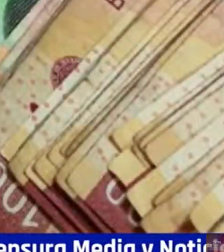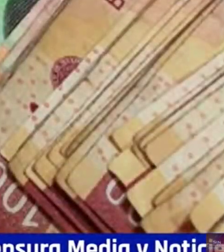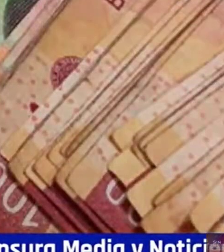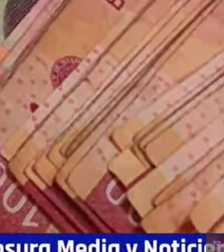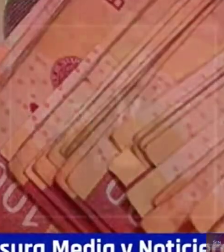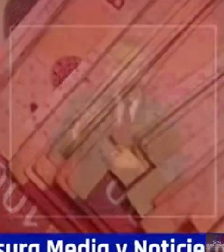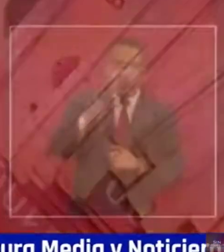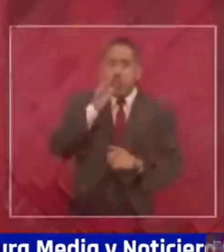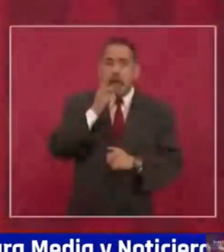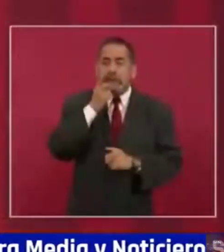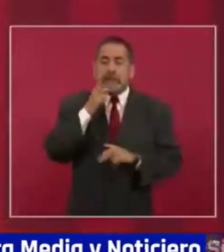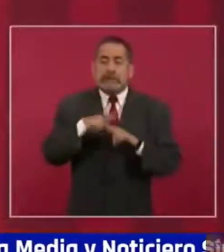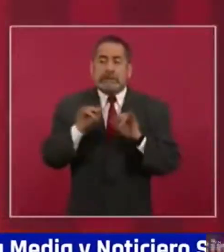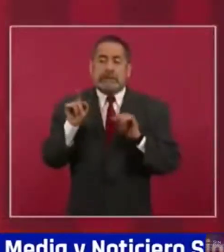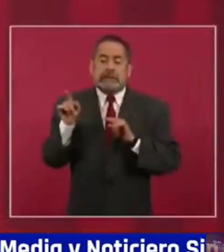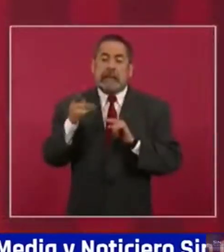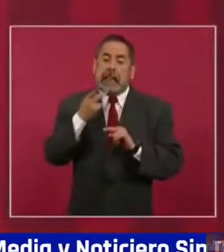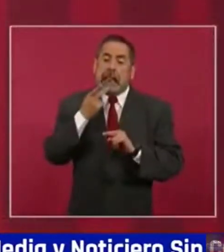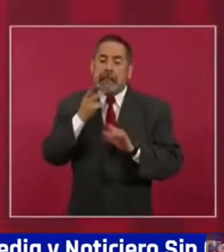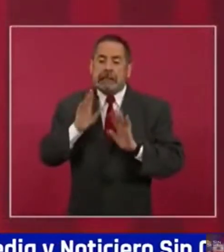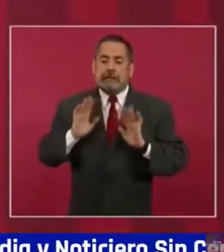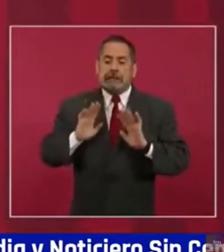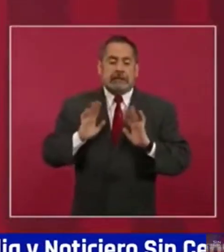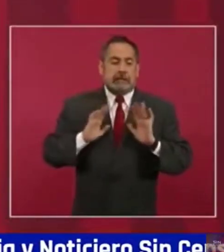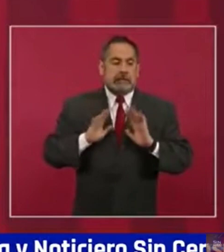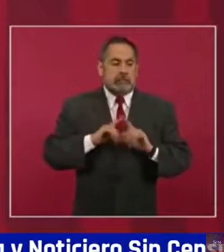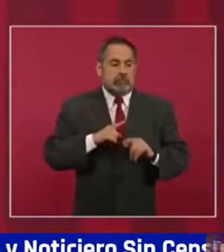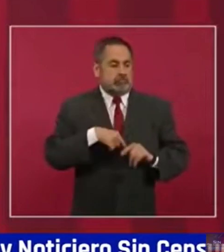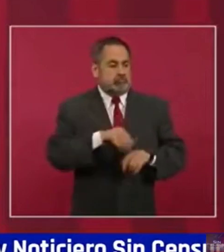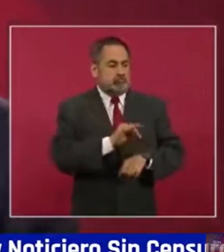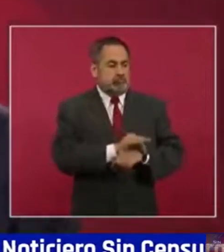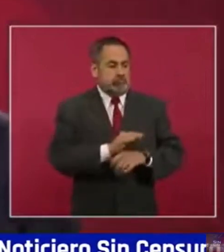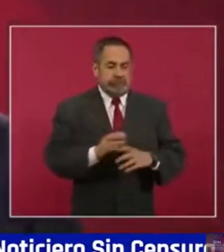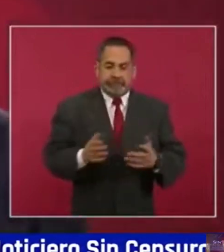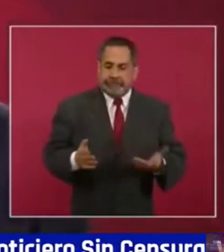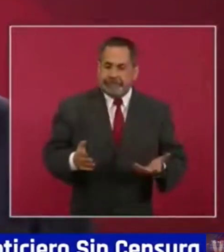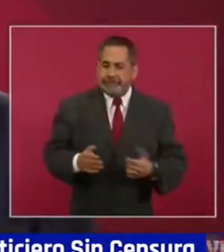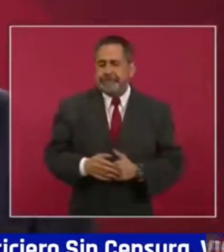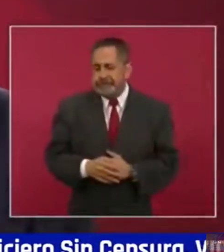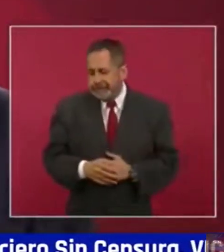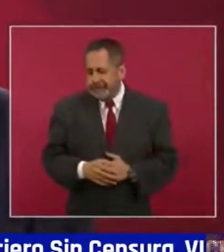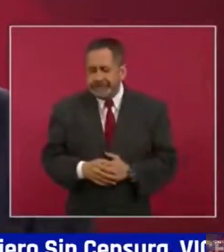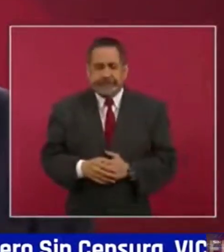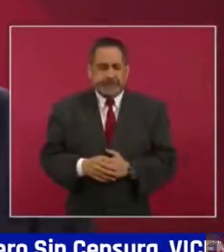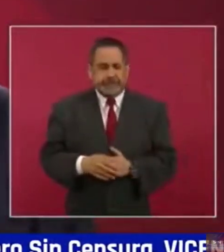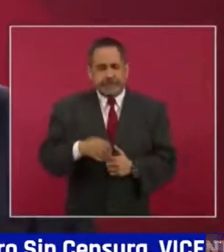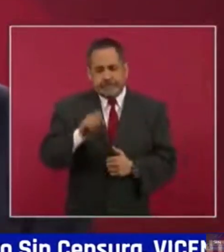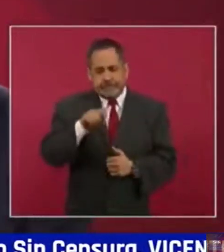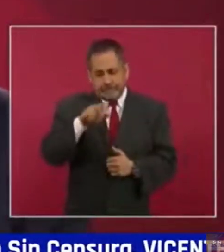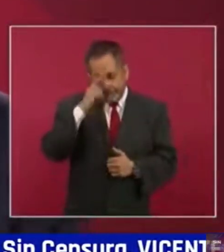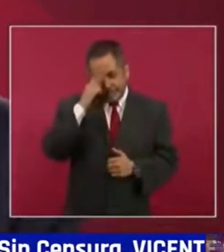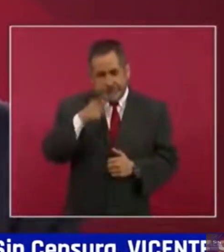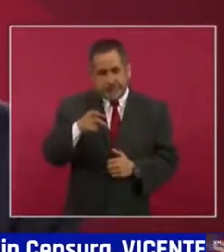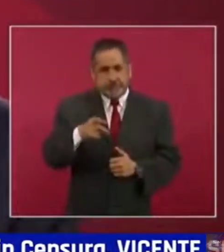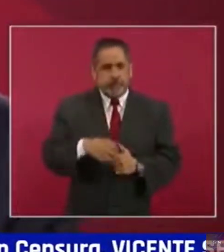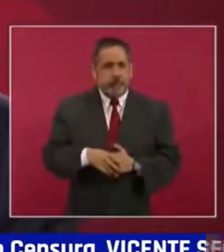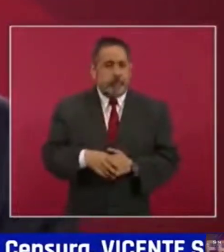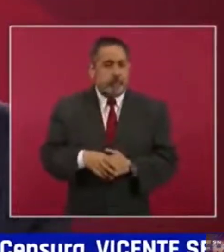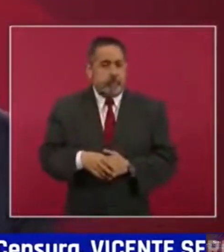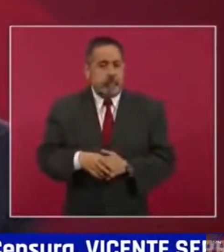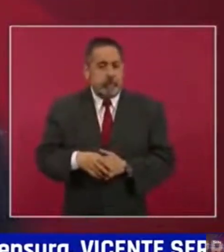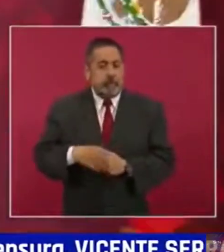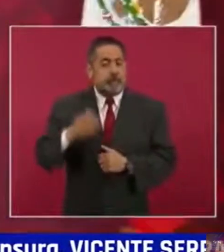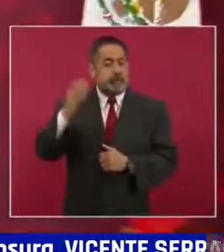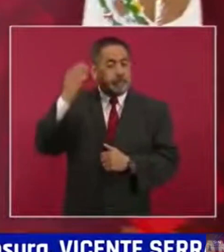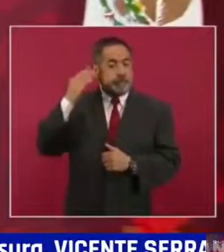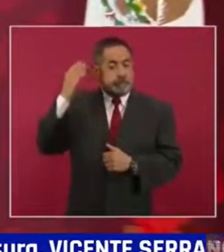López Obrador señaló hoy en la mañanera que pasando la consulta de revocación de mandato,